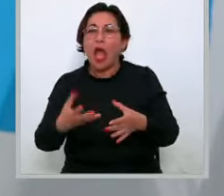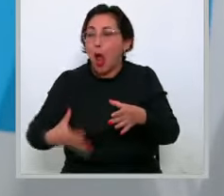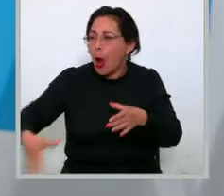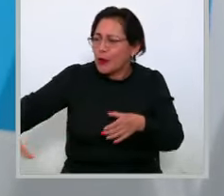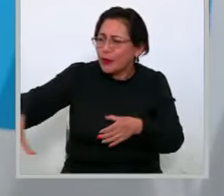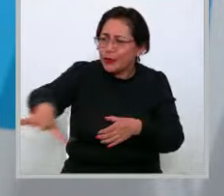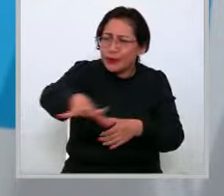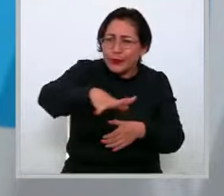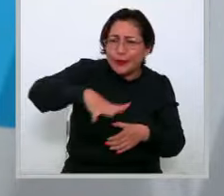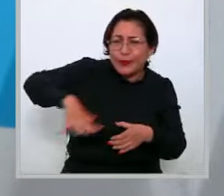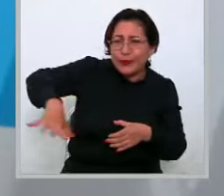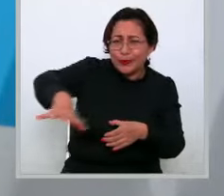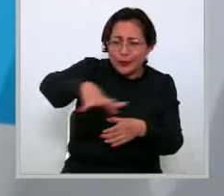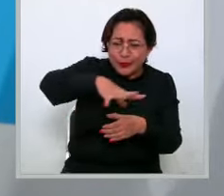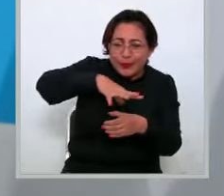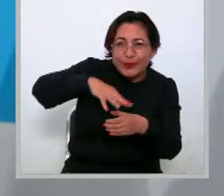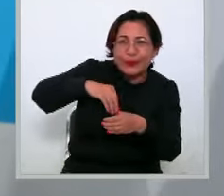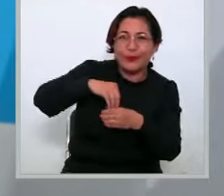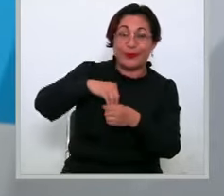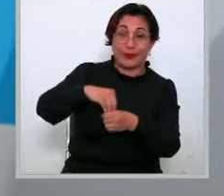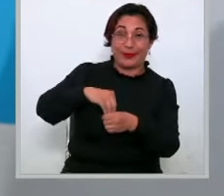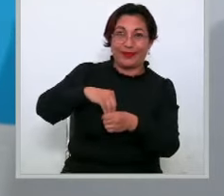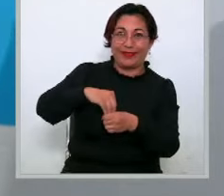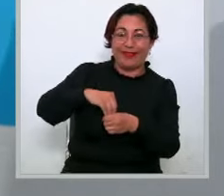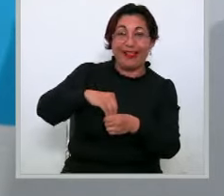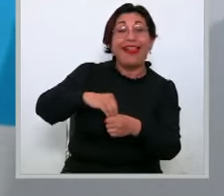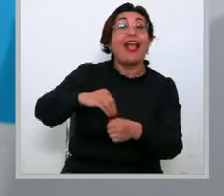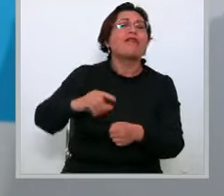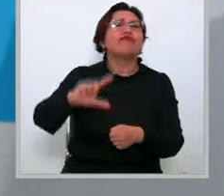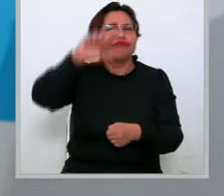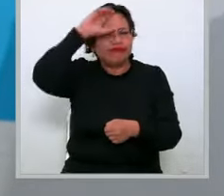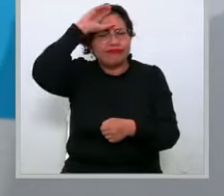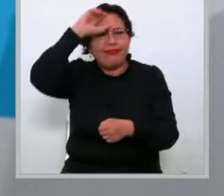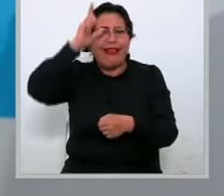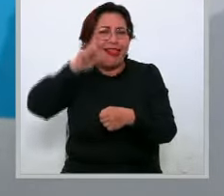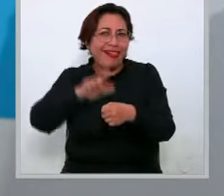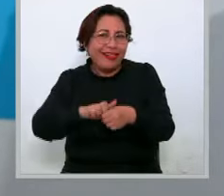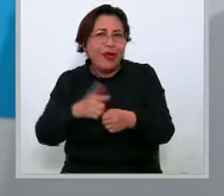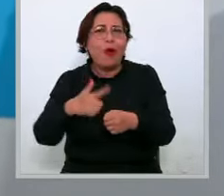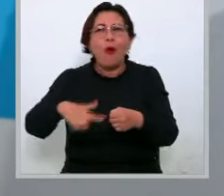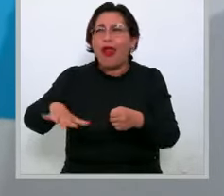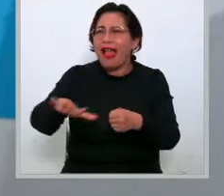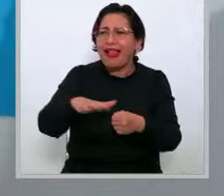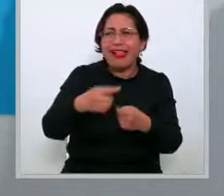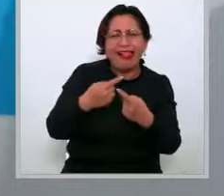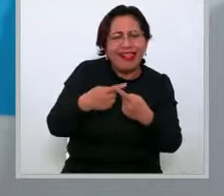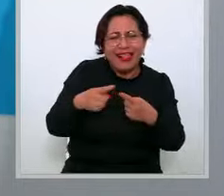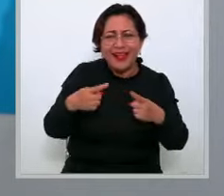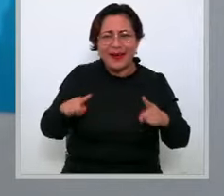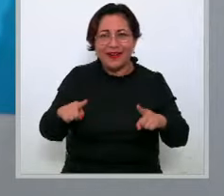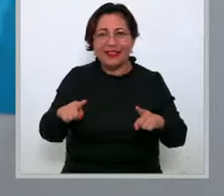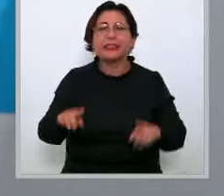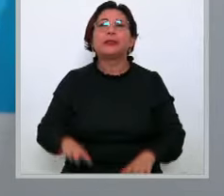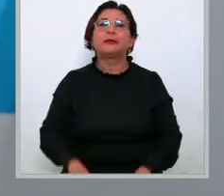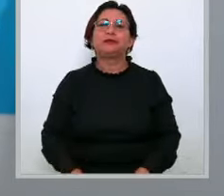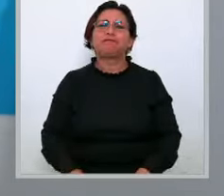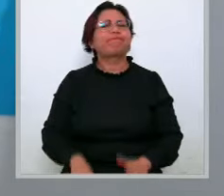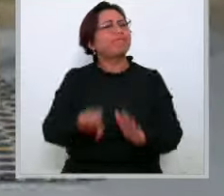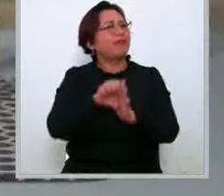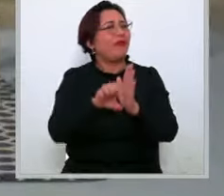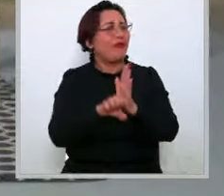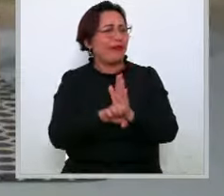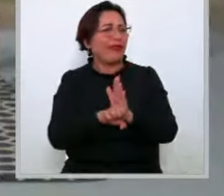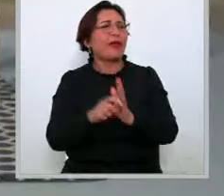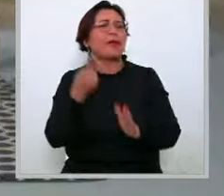tienen que estar incluidos y de alguna otra forma, desde su cultura, sus contextos y de los lugares en donde están, formar parte. Por ejemplo, estamos